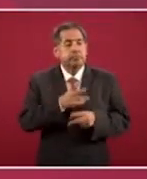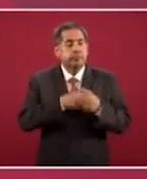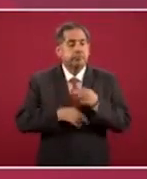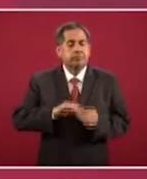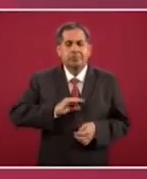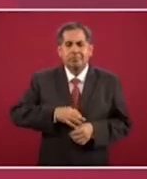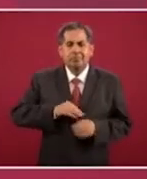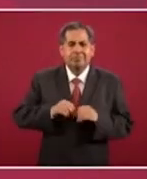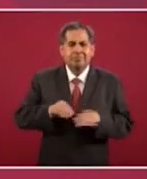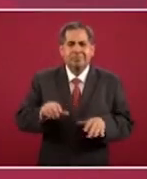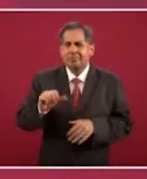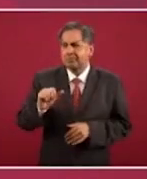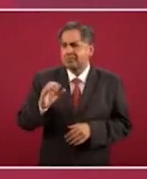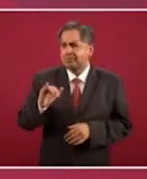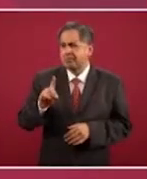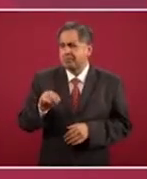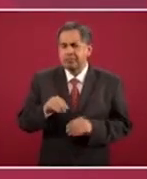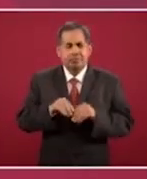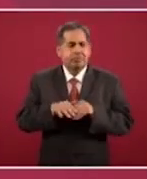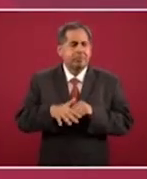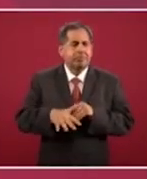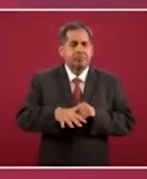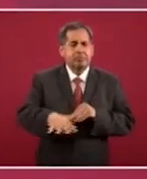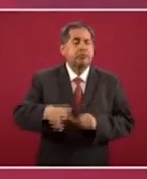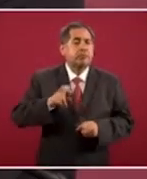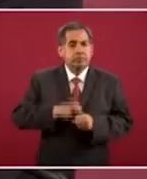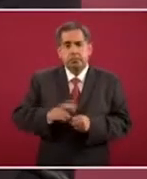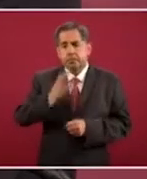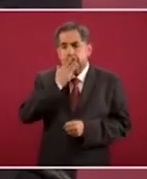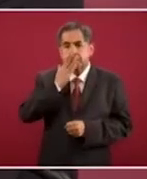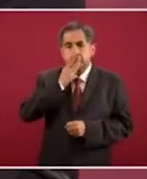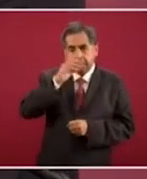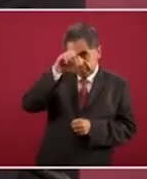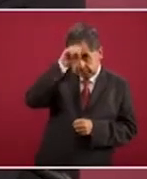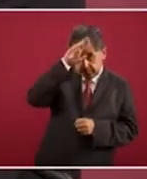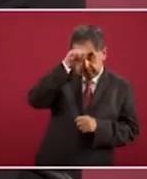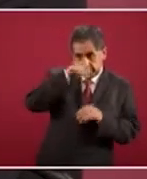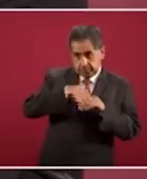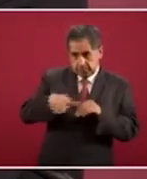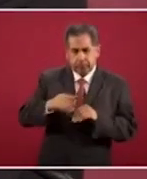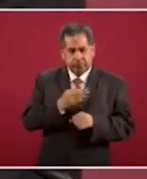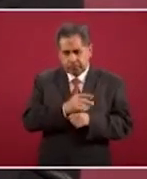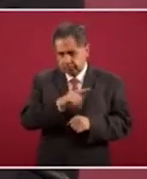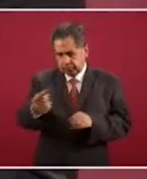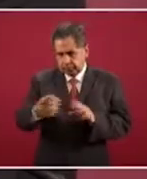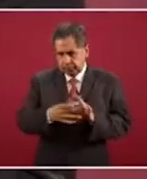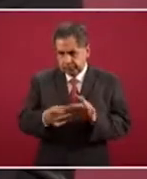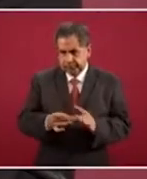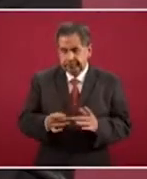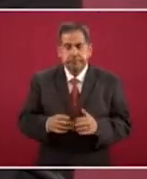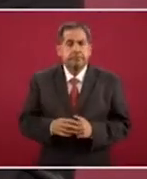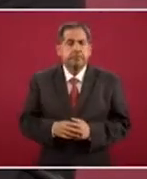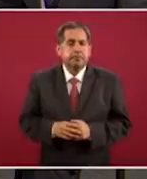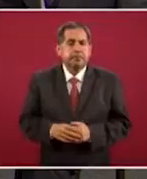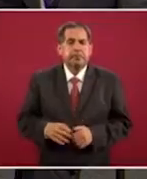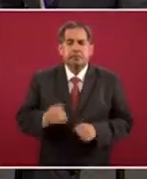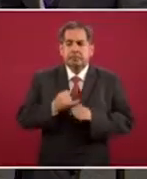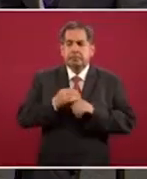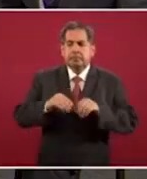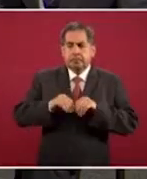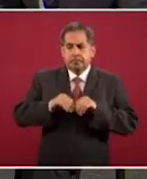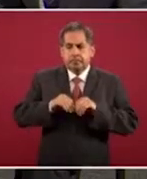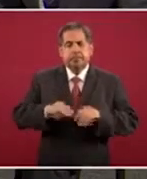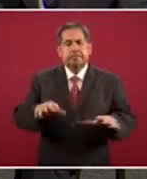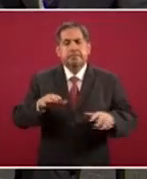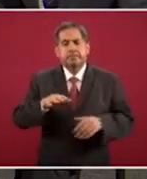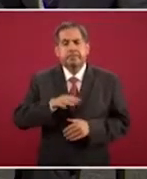ácido en una mina de sonora ahora les van a explicar y le vamos a informar a